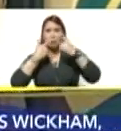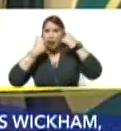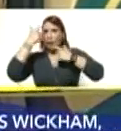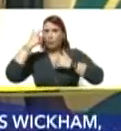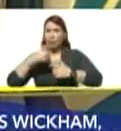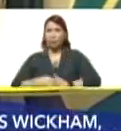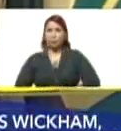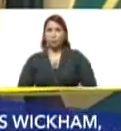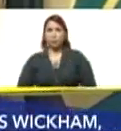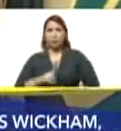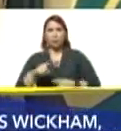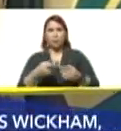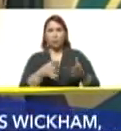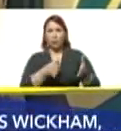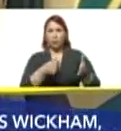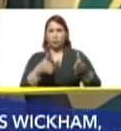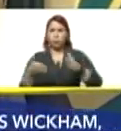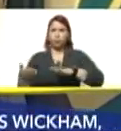y luego su partida